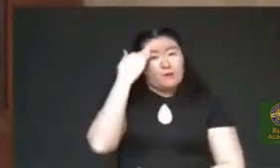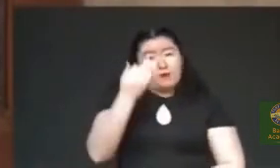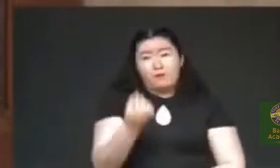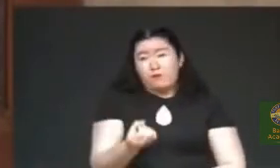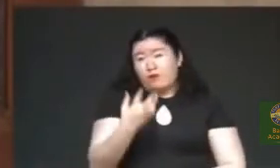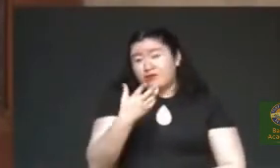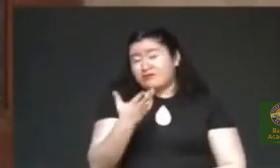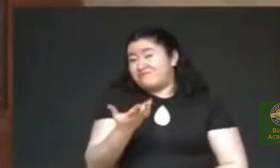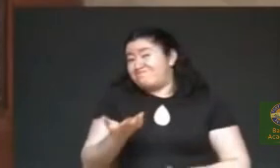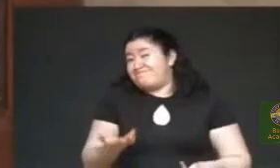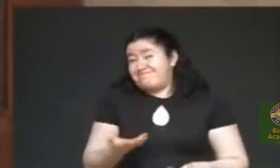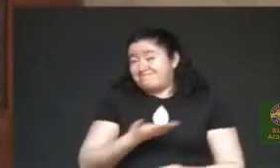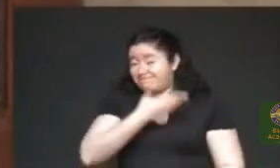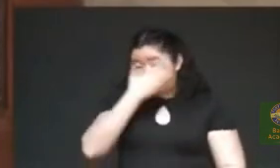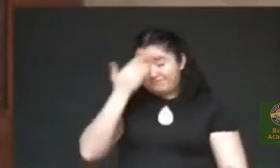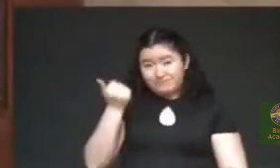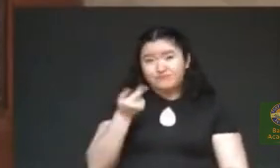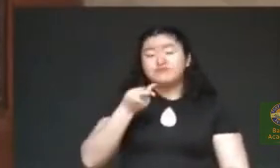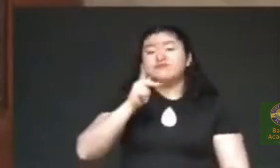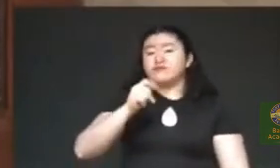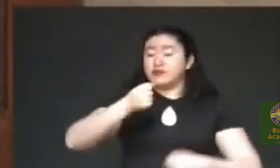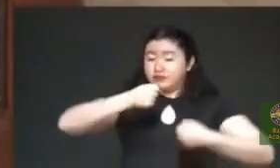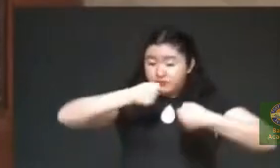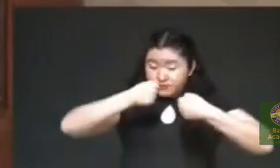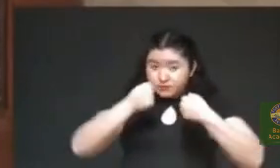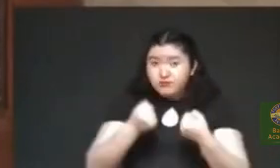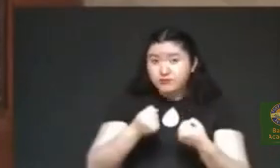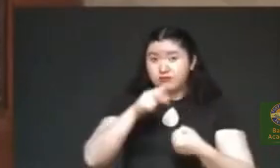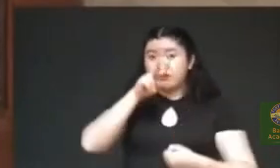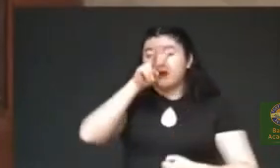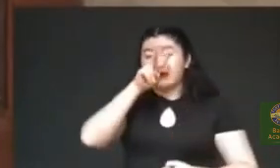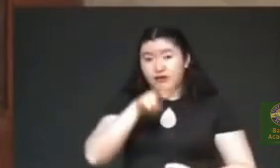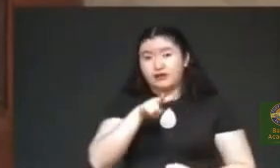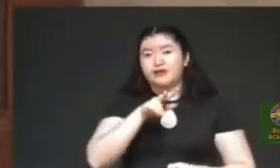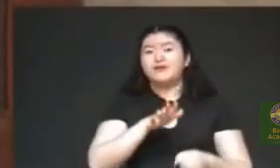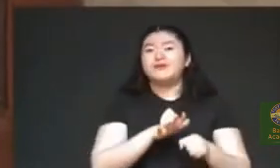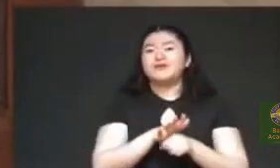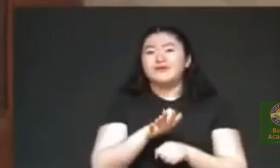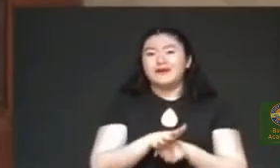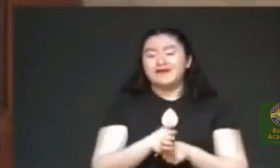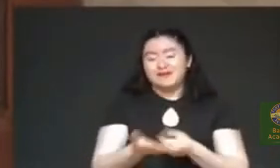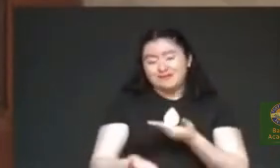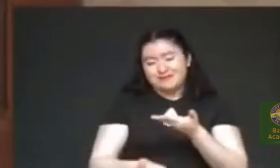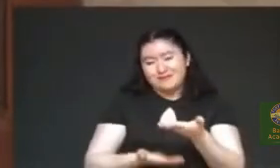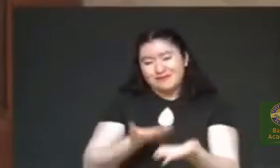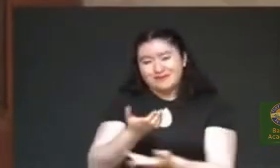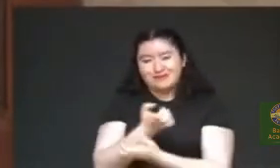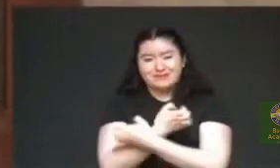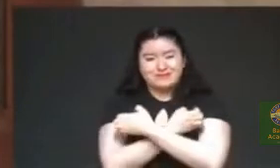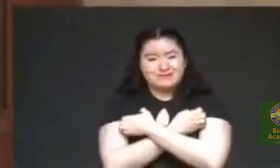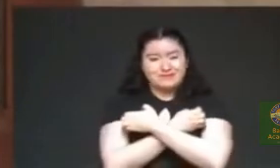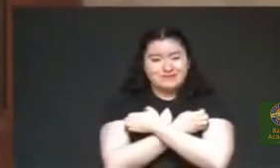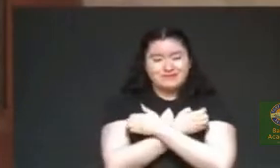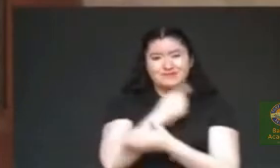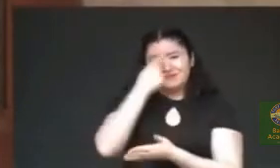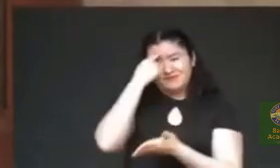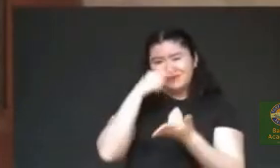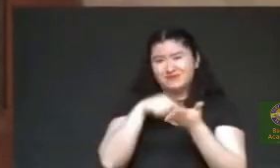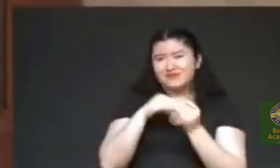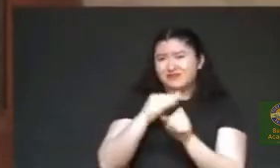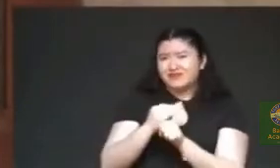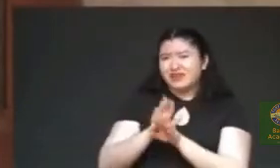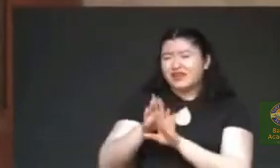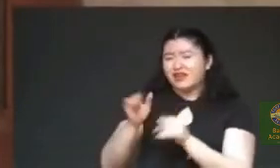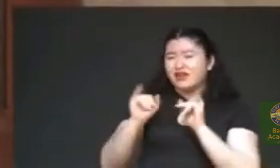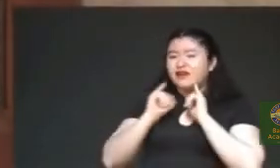el servicio educativo está garantizado y cada escuela está tomando las decisiones. Por eso, como ahorita que veíamos, creo que ya concluyó el